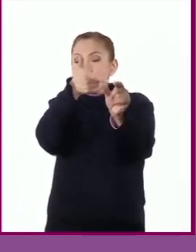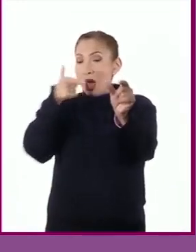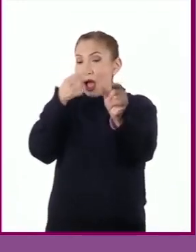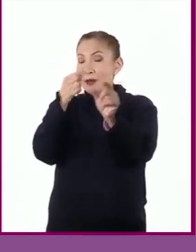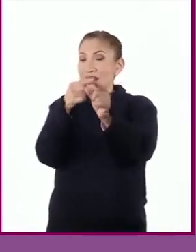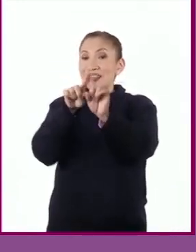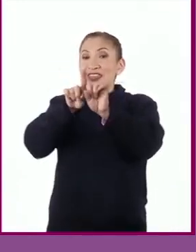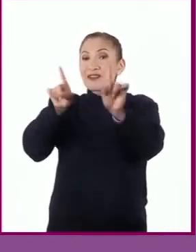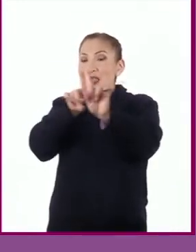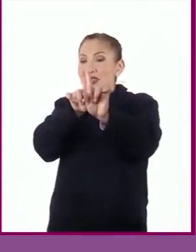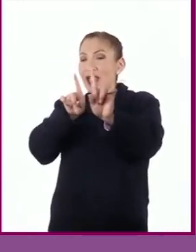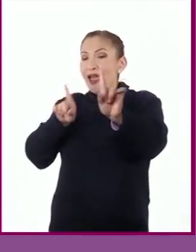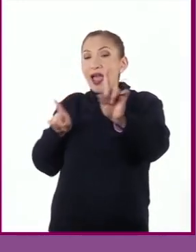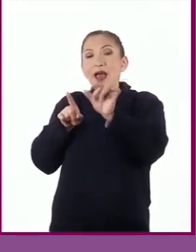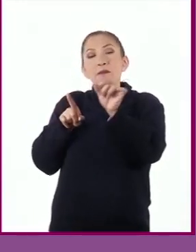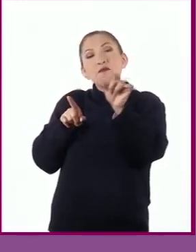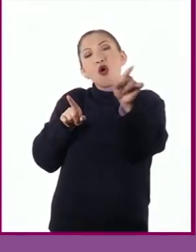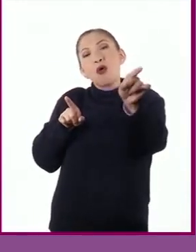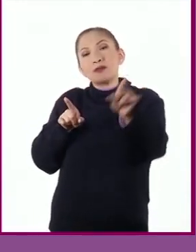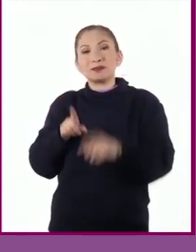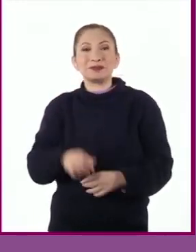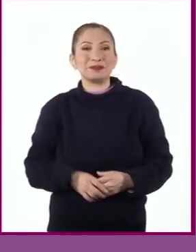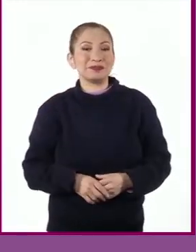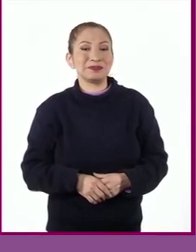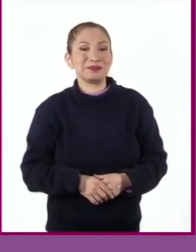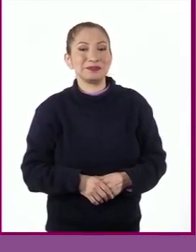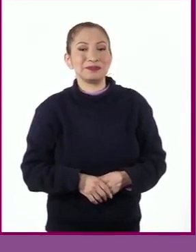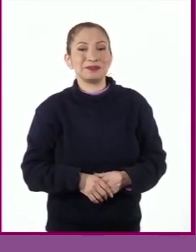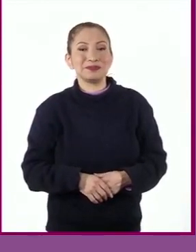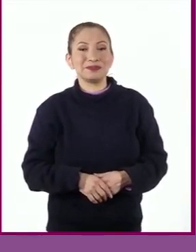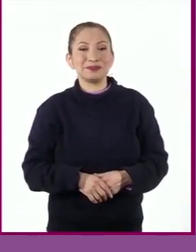a la fuerza que expulsó la bala.